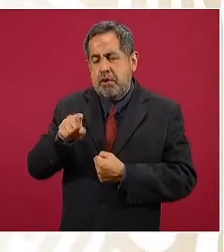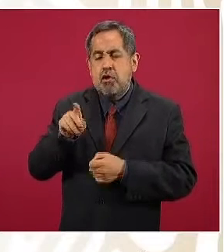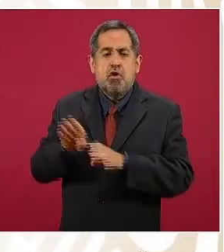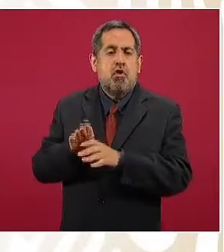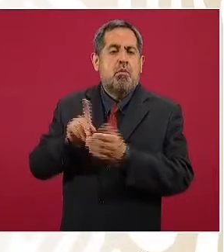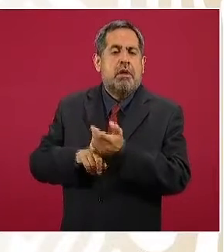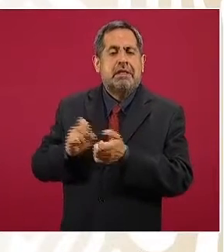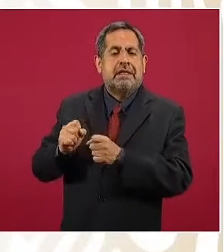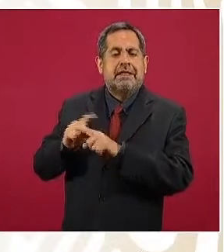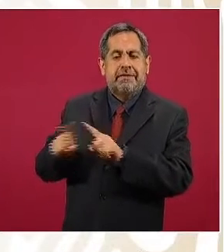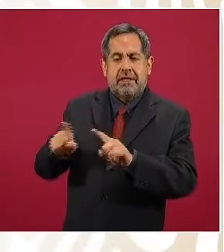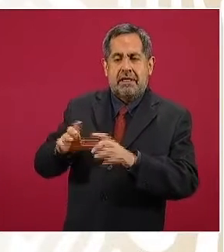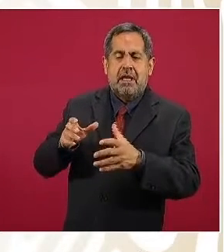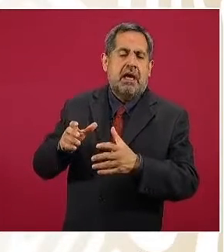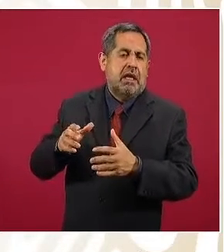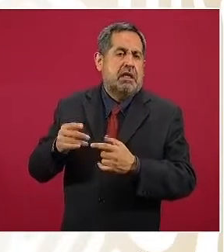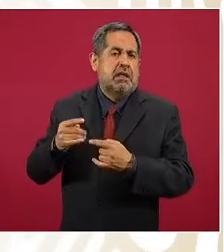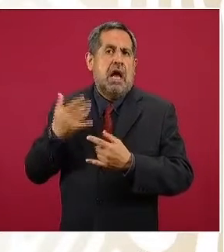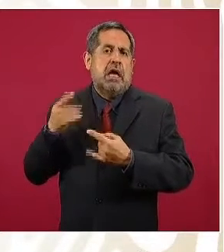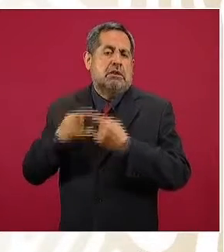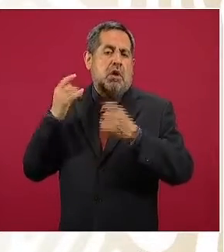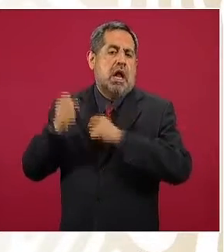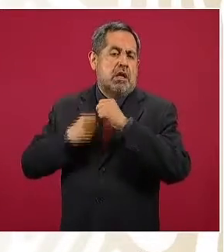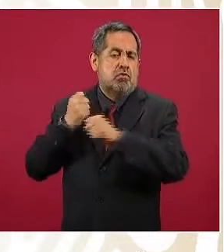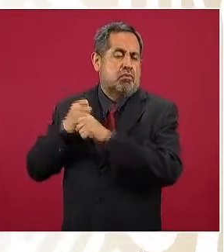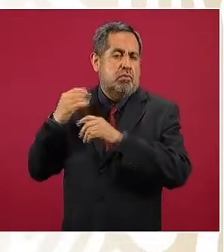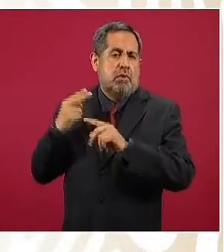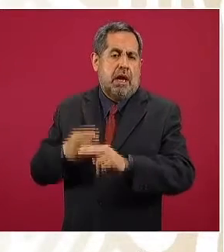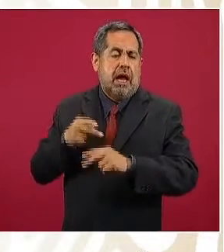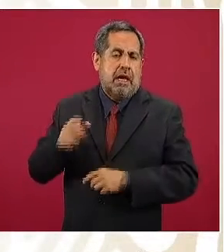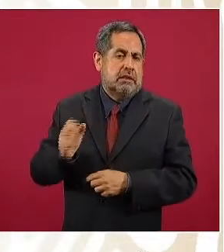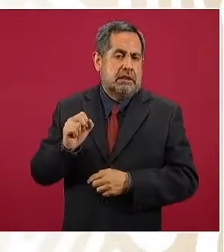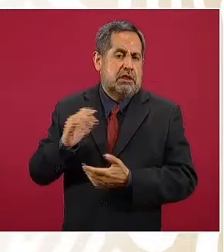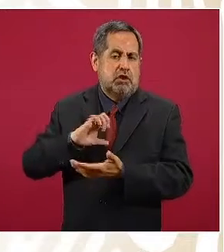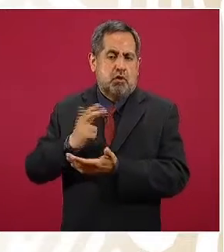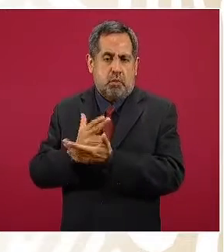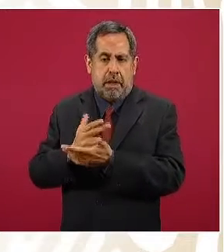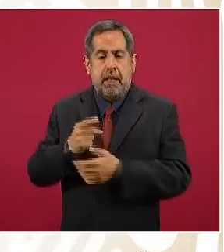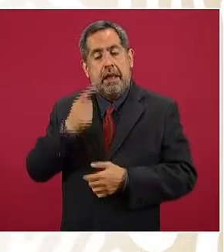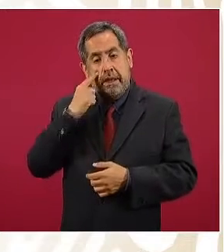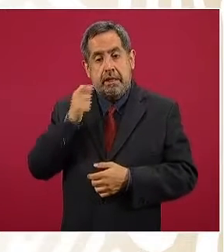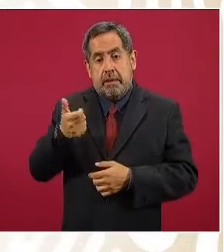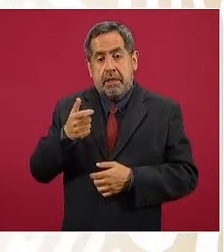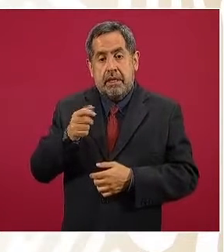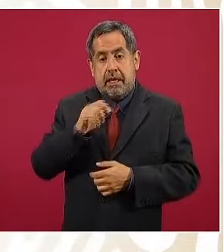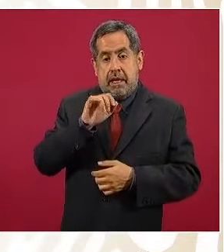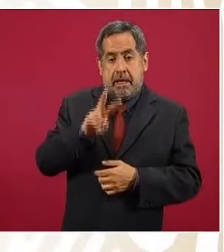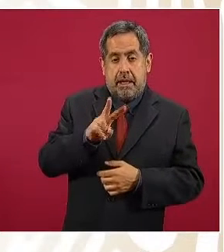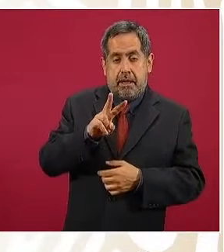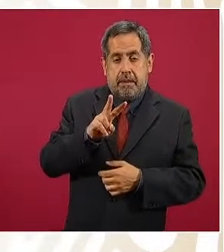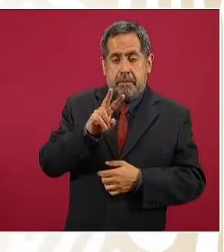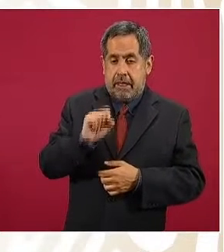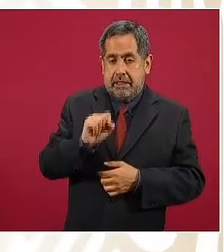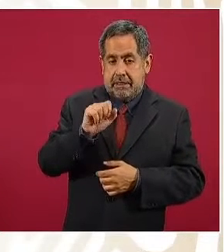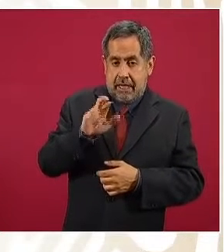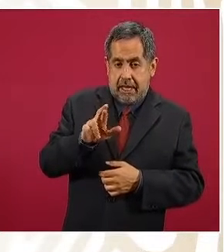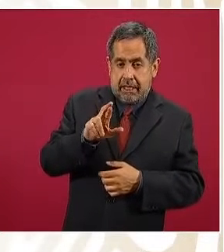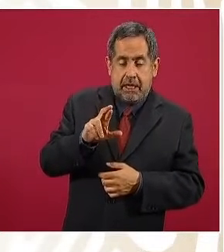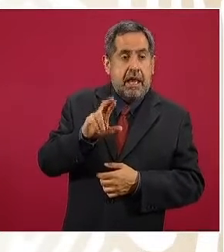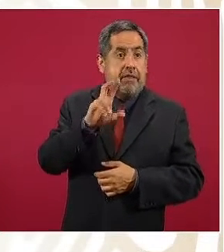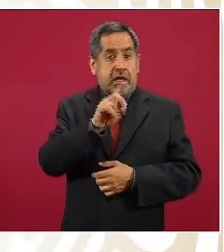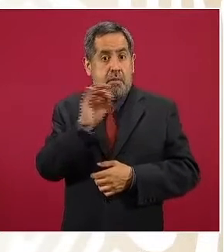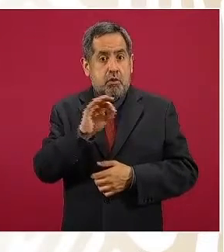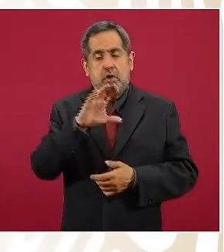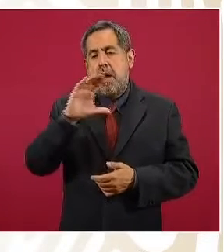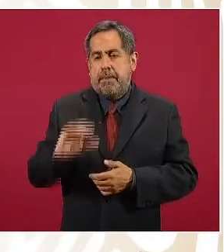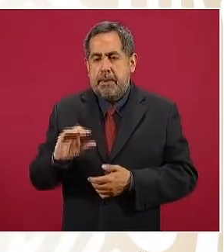tratamiento diferenciado que históricamente había tenido Chetumal, y lo que sí es novedoso es la reducción del impuesto sobre la renta del 30 al